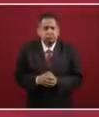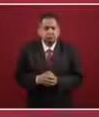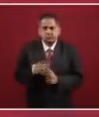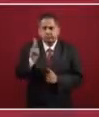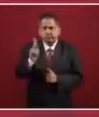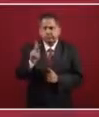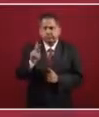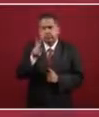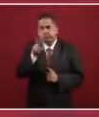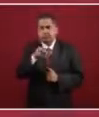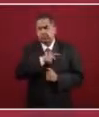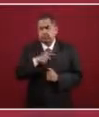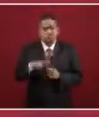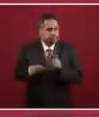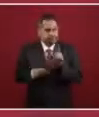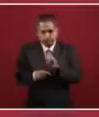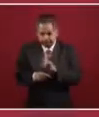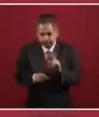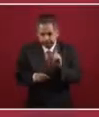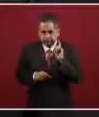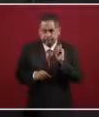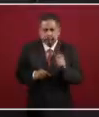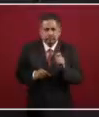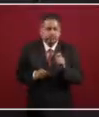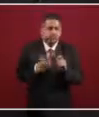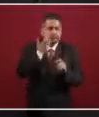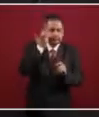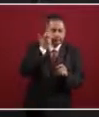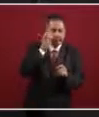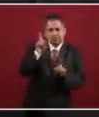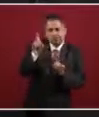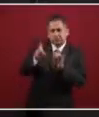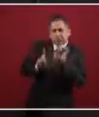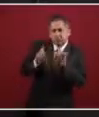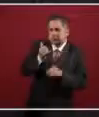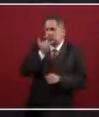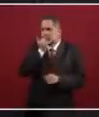Pero no dejar cabos sueltos,